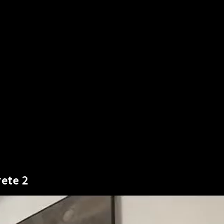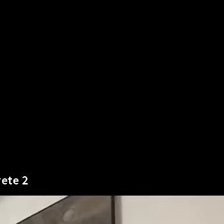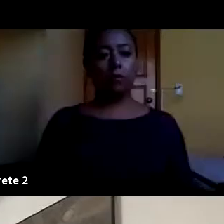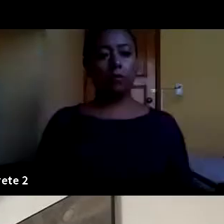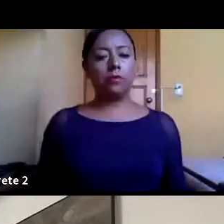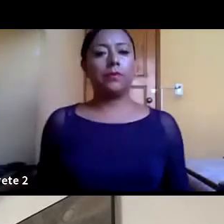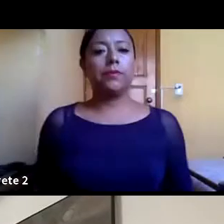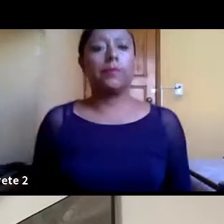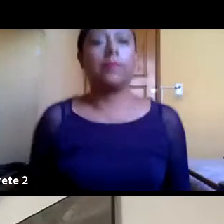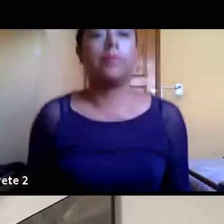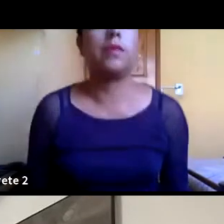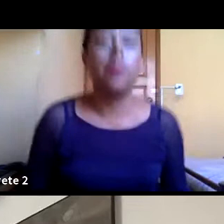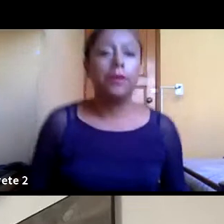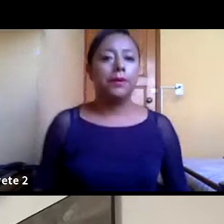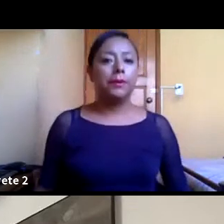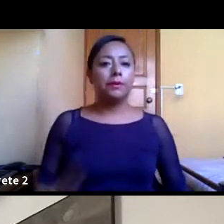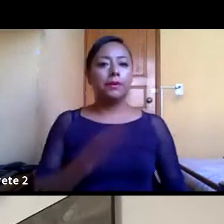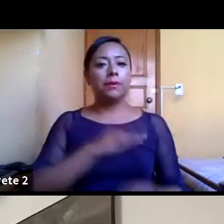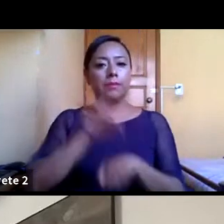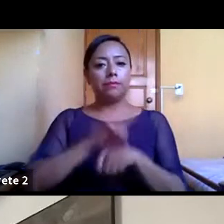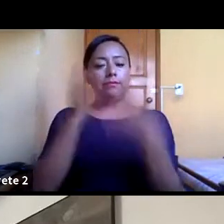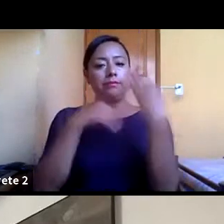y Aprovechamiento del Espacio Público.